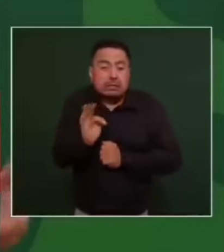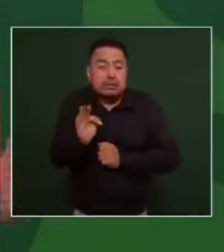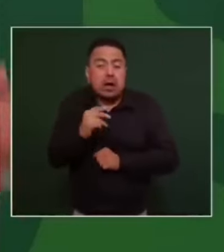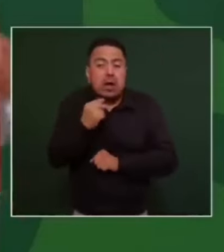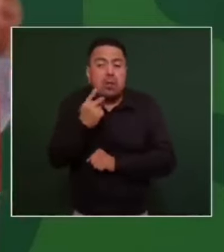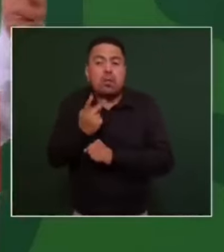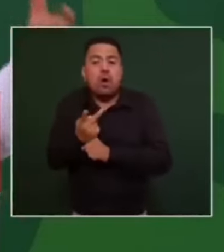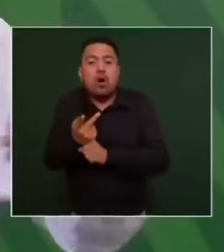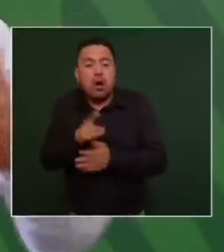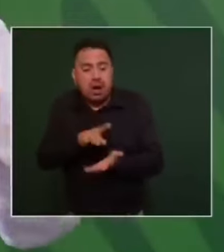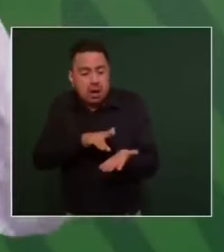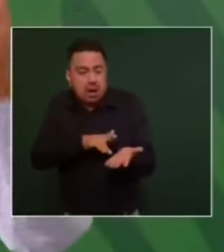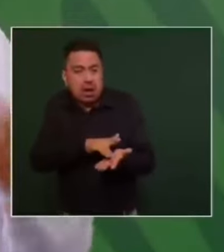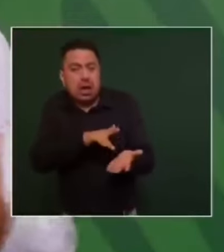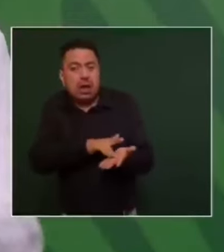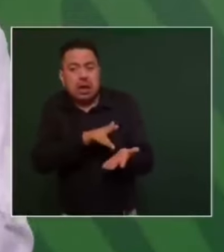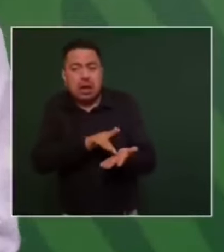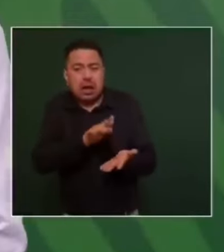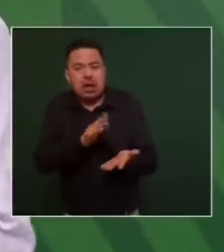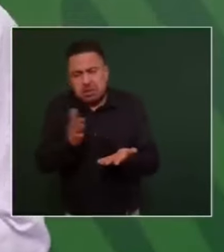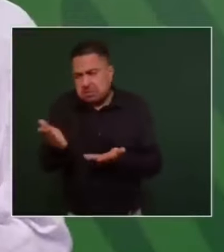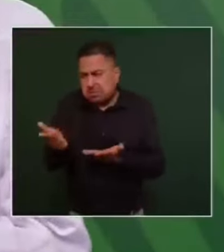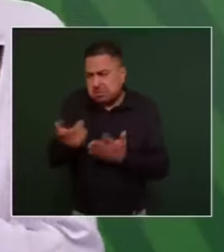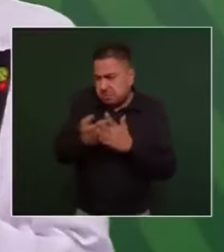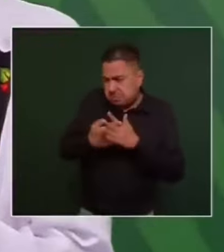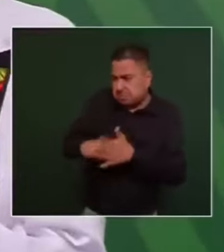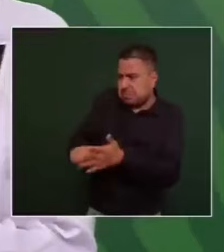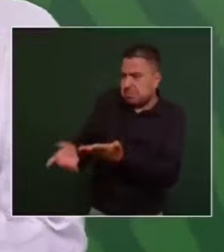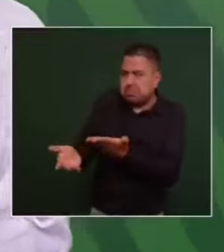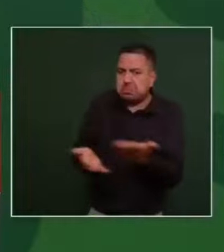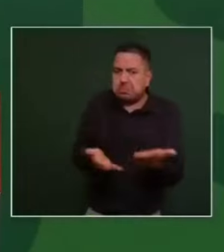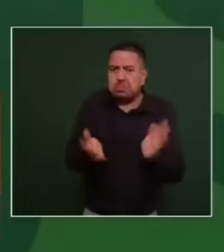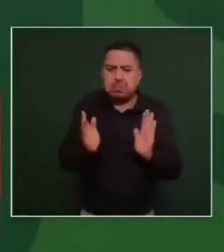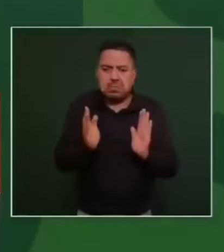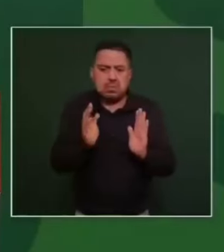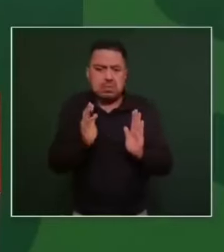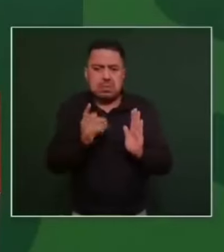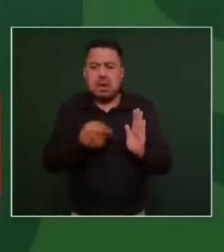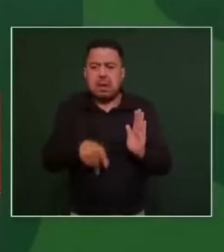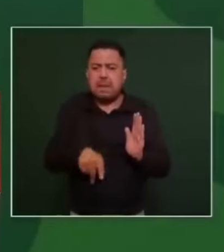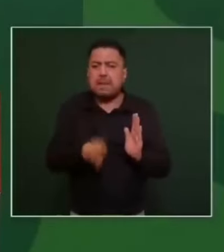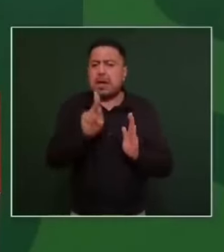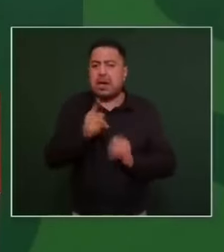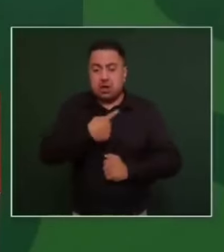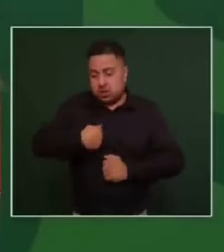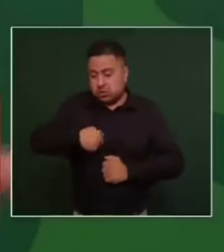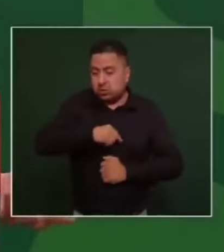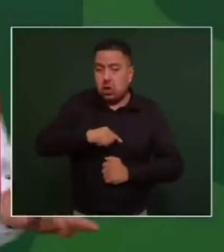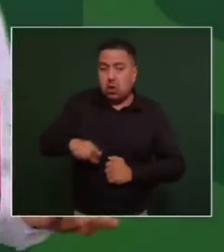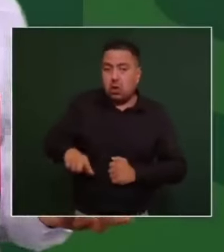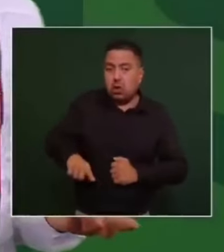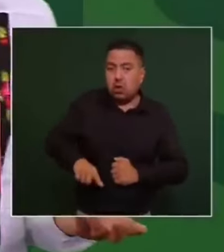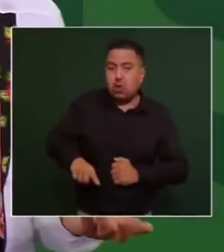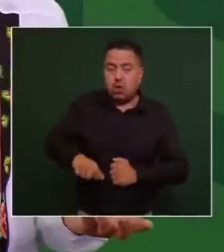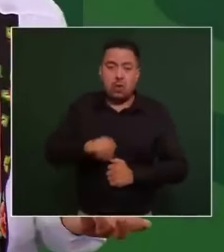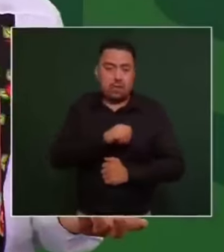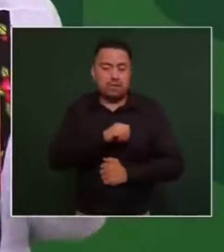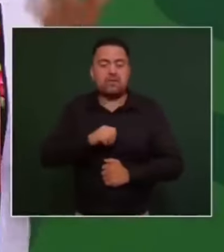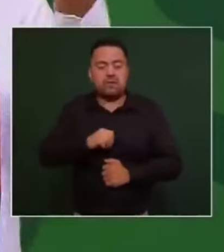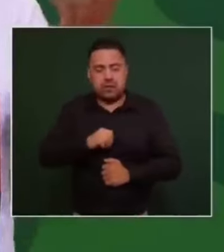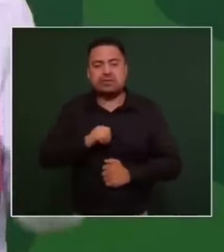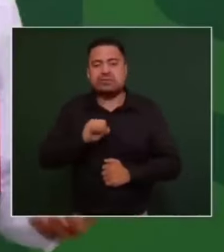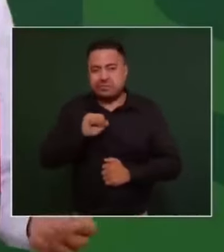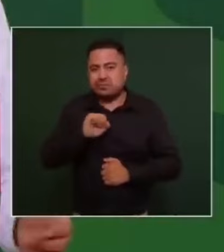pues adelante. Pero nosotros tenemos en el gobierno la obligación